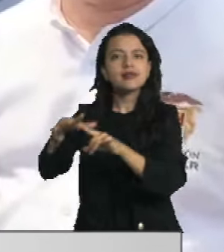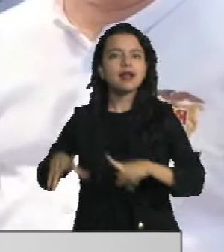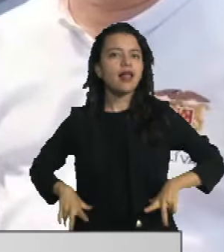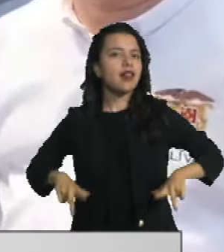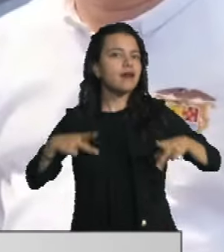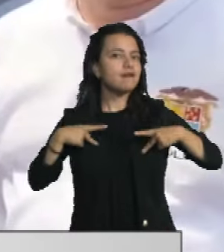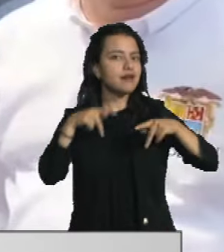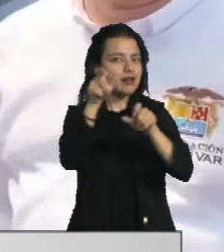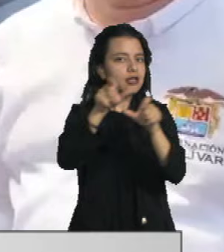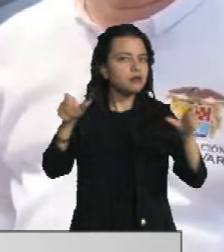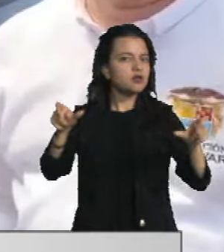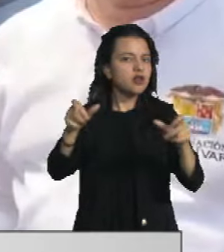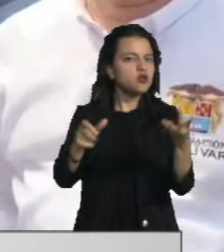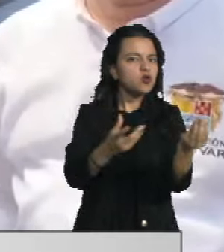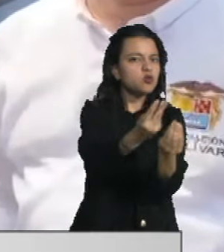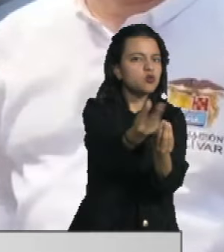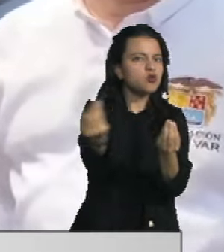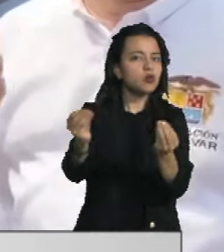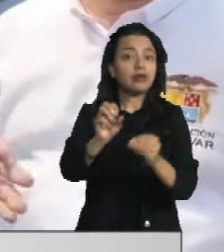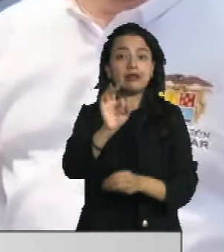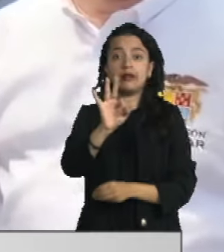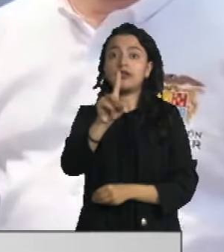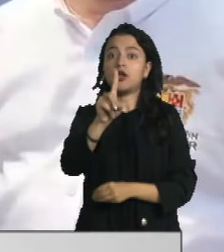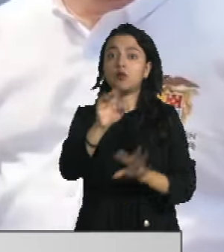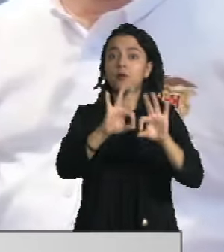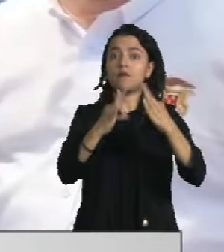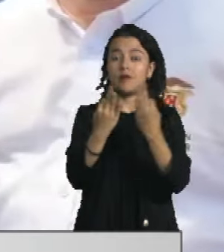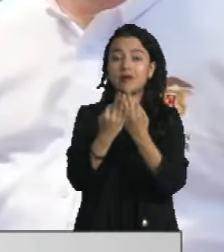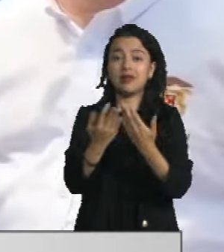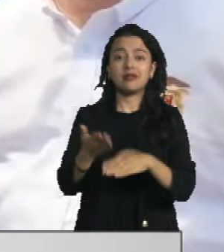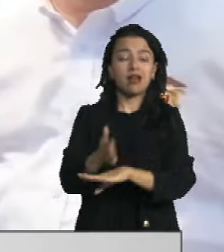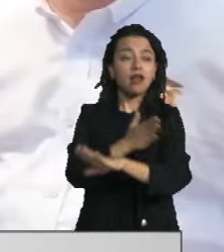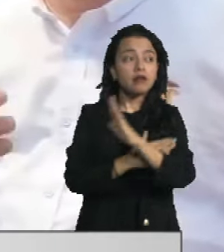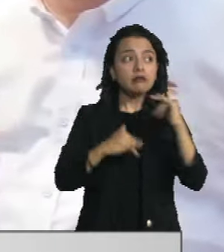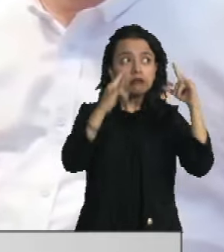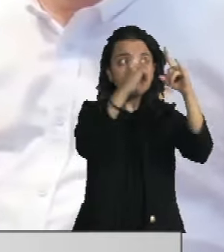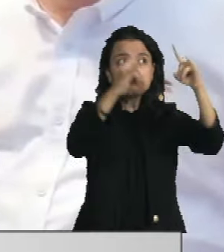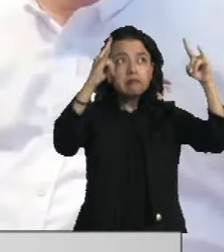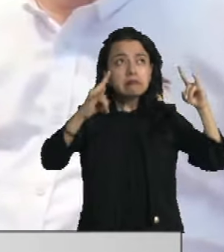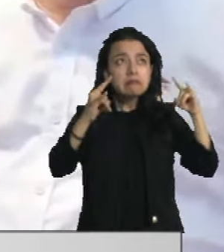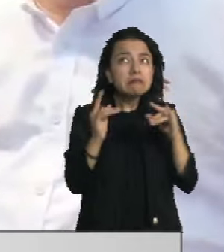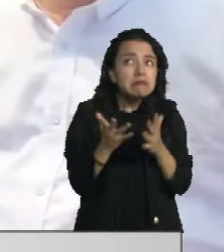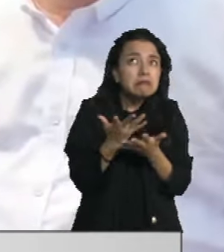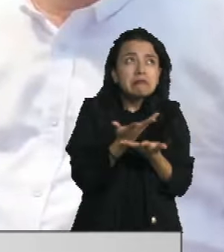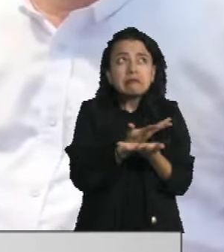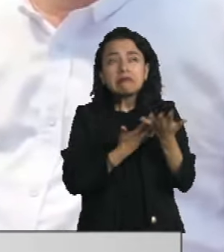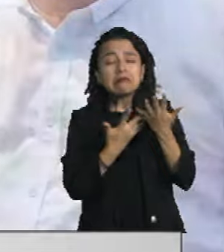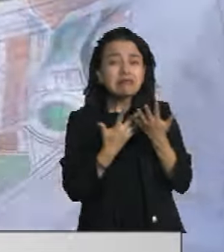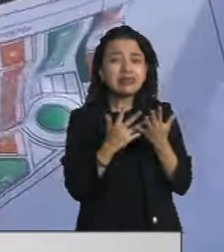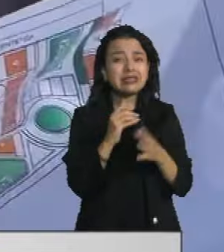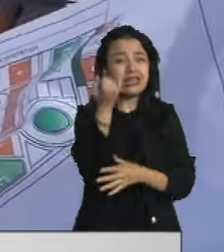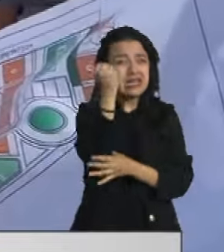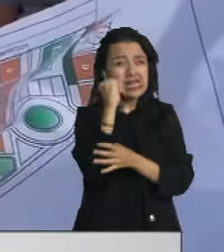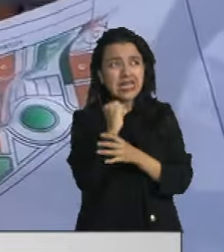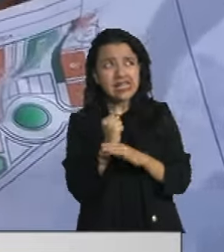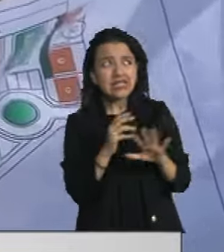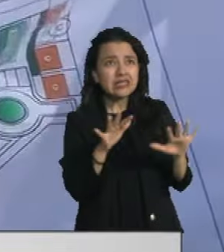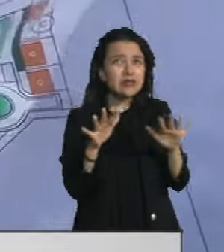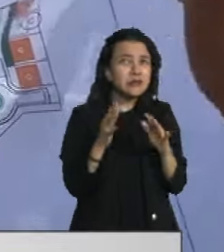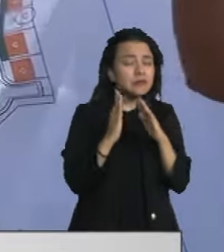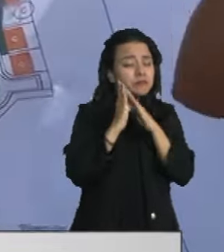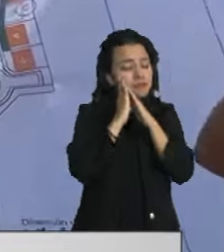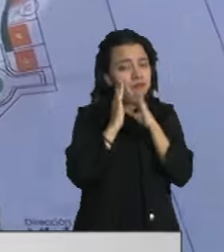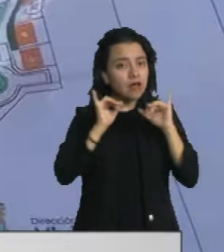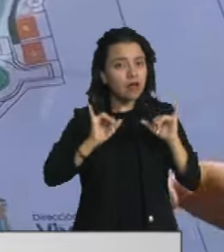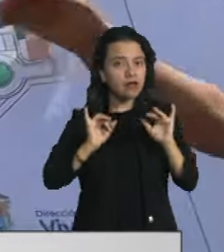31 familias de San Cristóbal. 31 familias que estaban sobreviviendo en condiciones inhumanas. Los trabajos